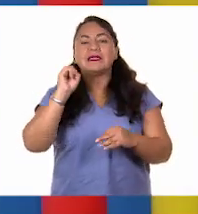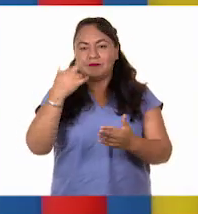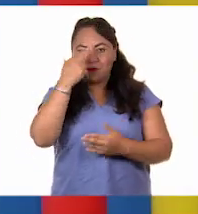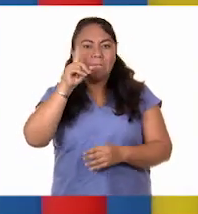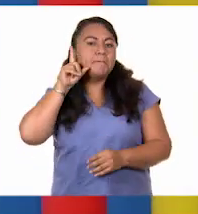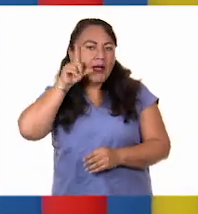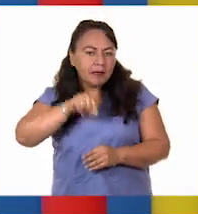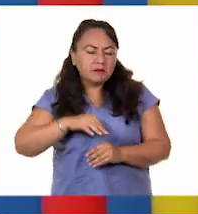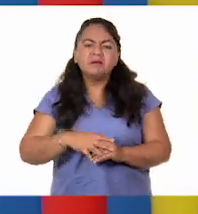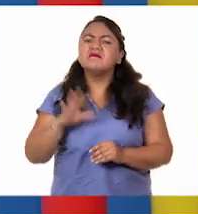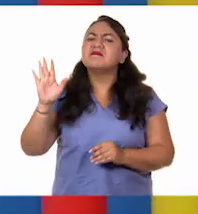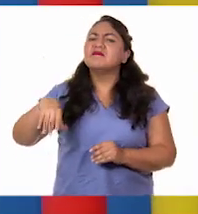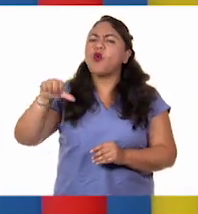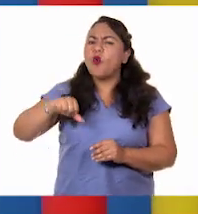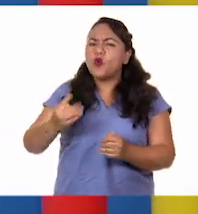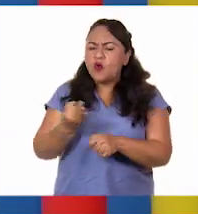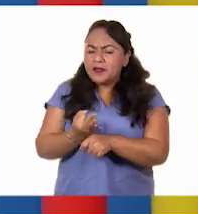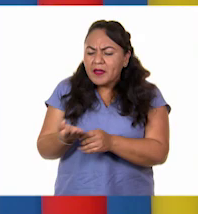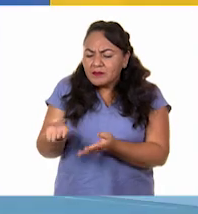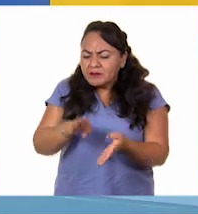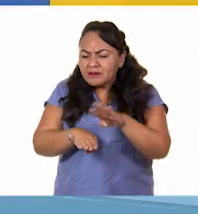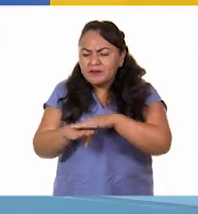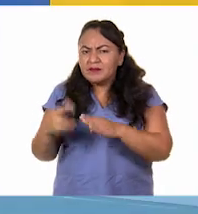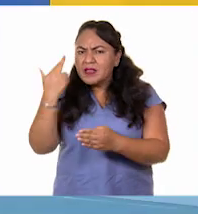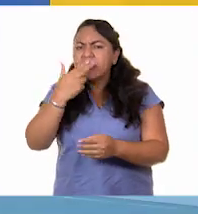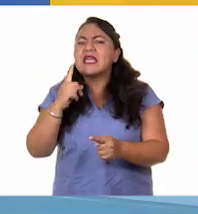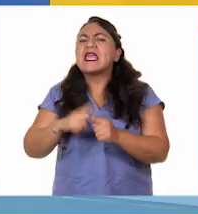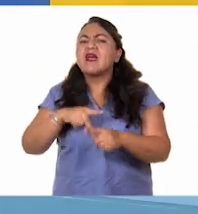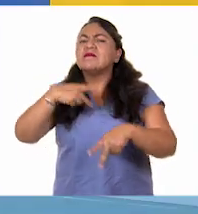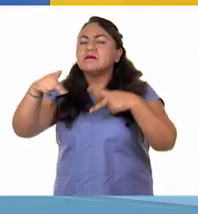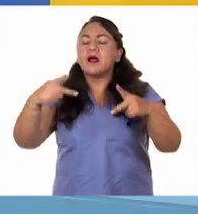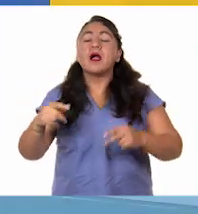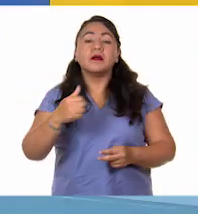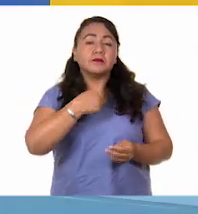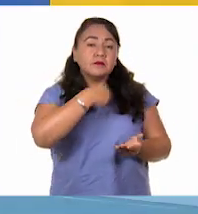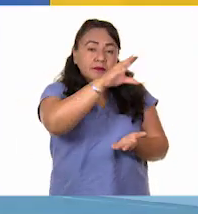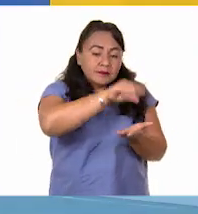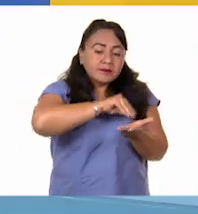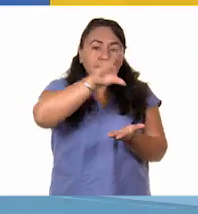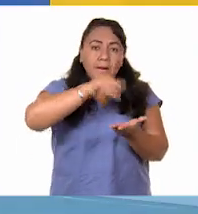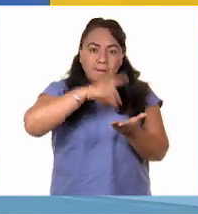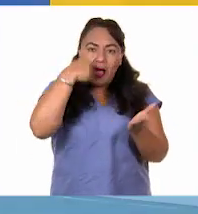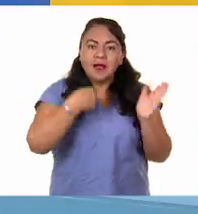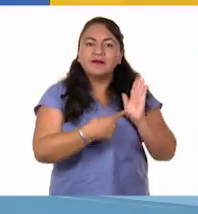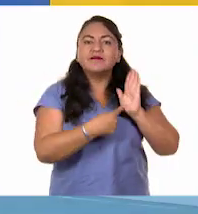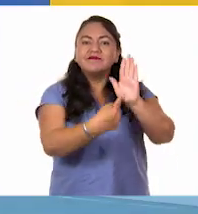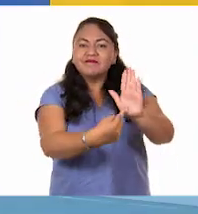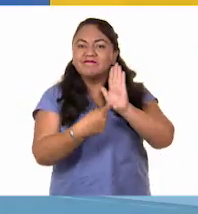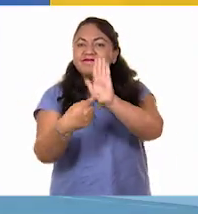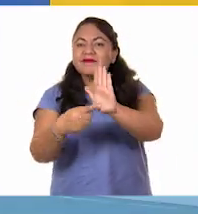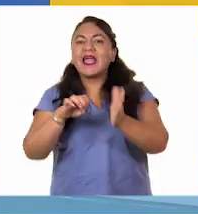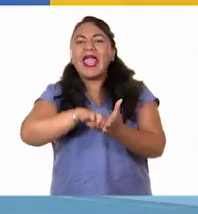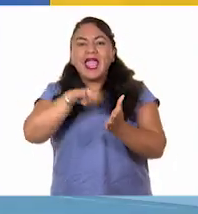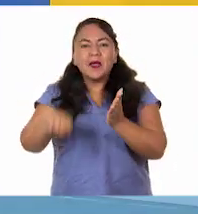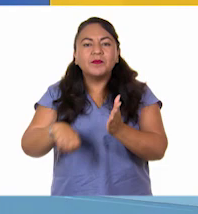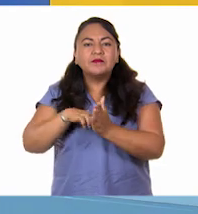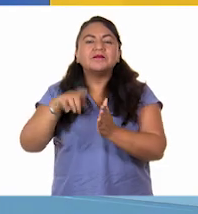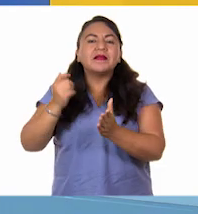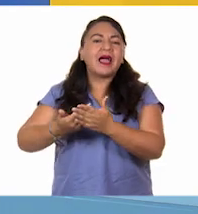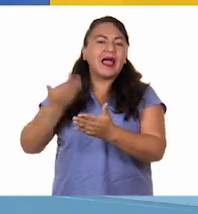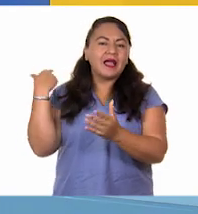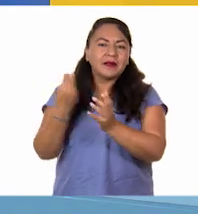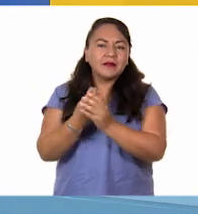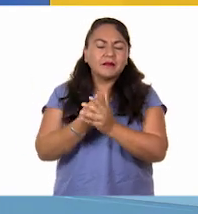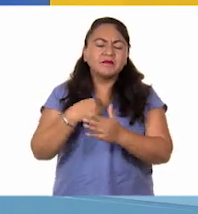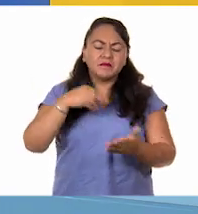Entonces, ¿de quién son los trípticos que vamos a revisar? Entre los que recopilamos para presentar ejemplos en sesiones anteriores,